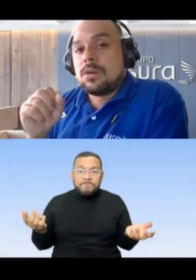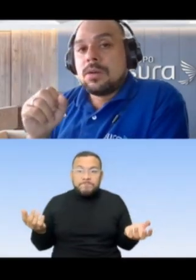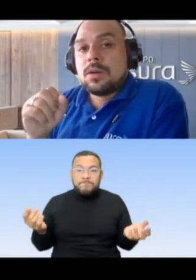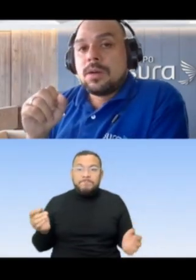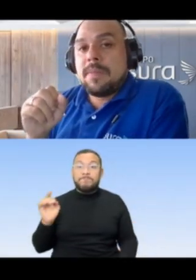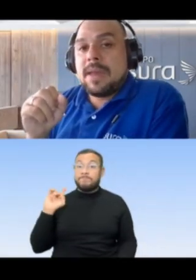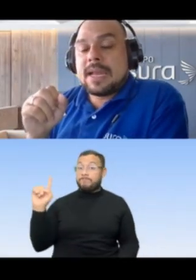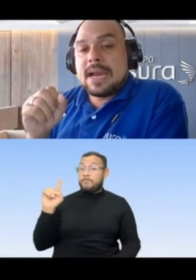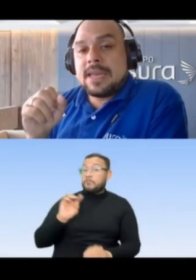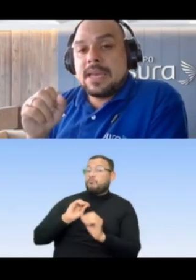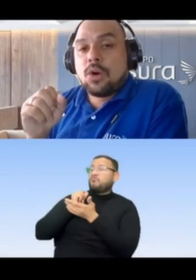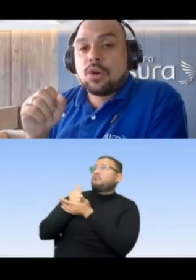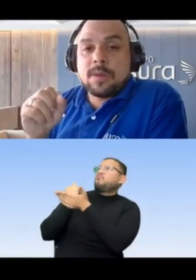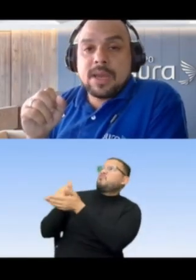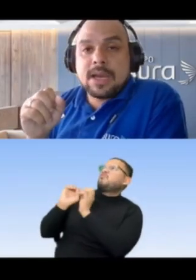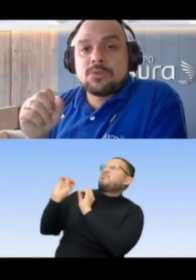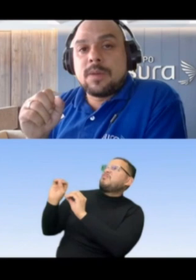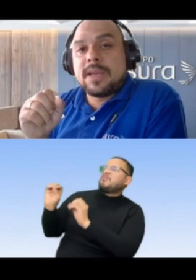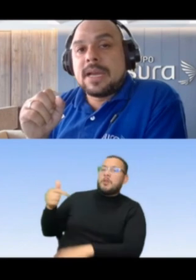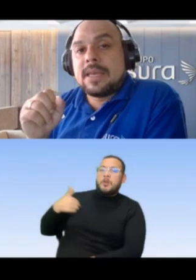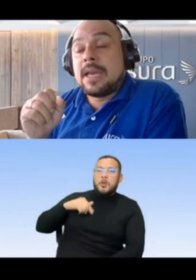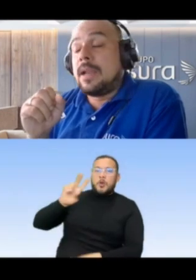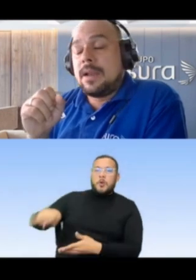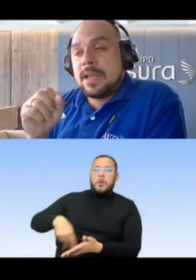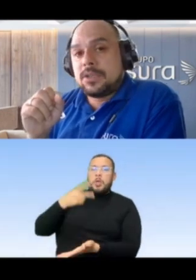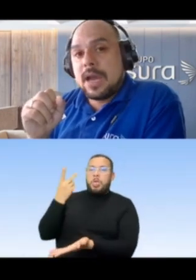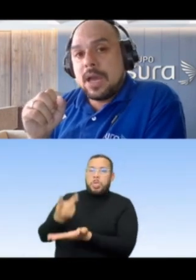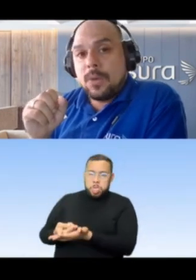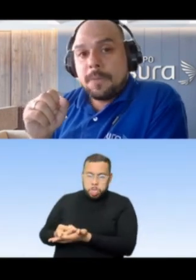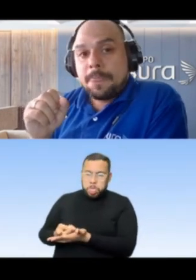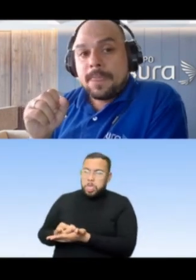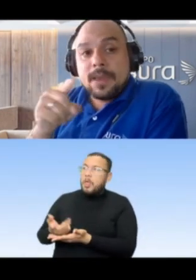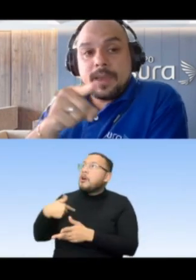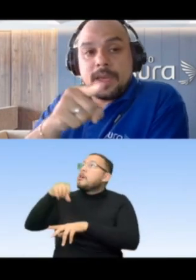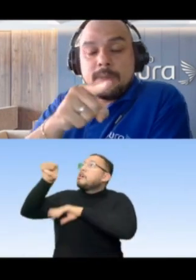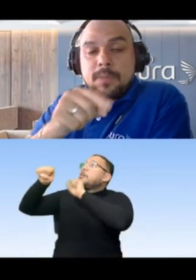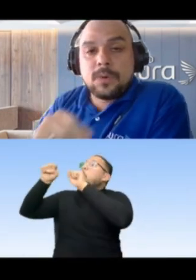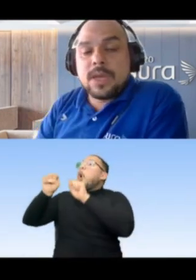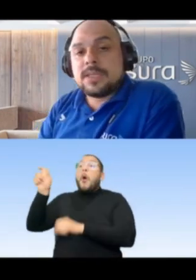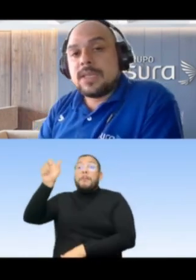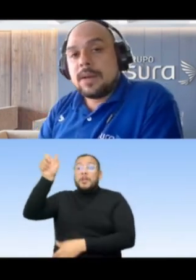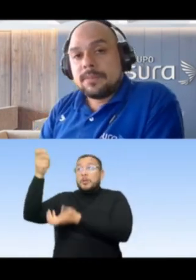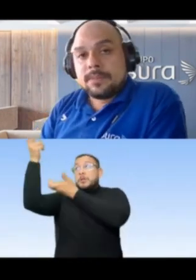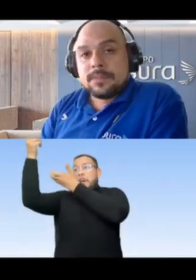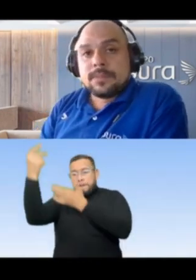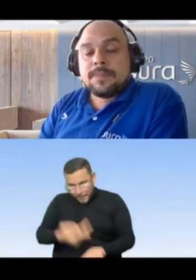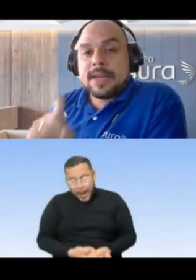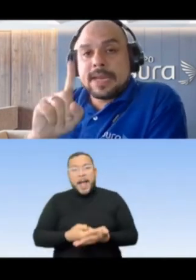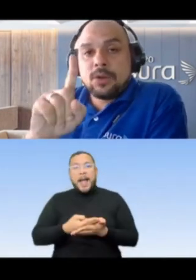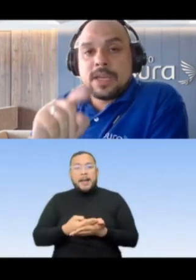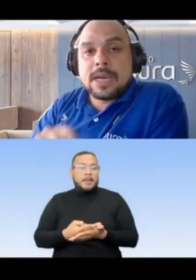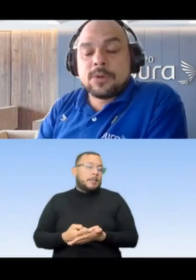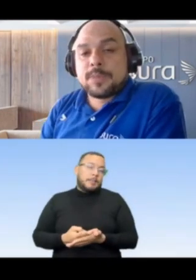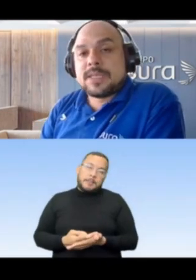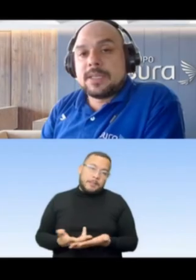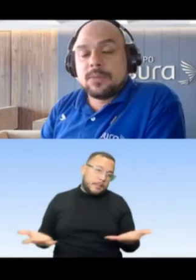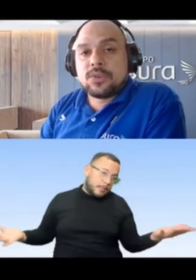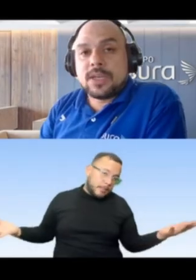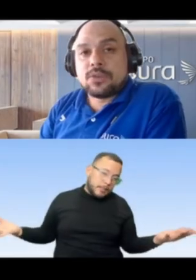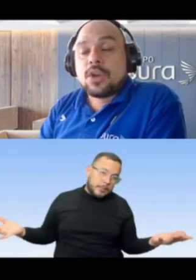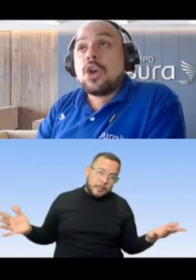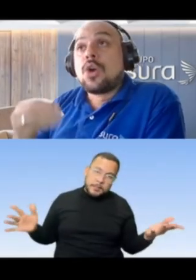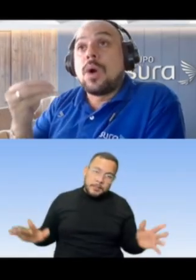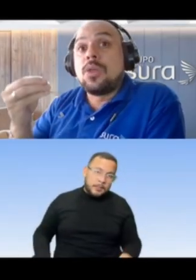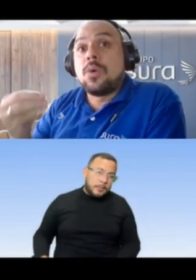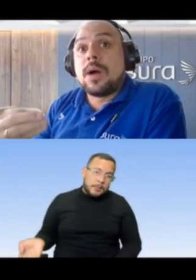estaba haciendo, me caí o se me cayó el lesionado. Imprudencia. Para que lo tengamos